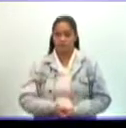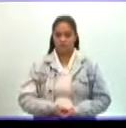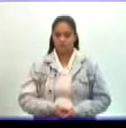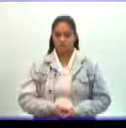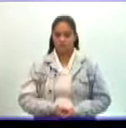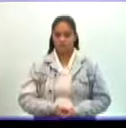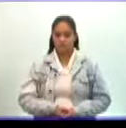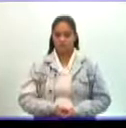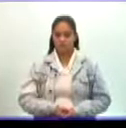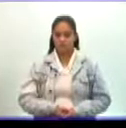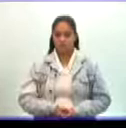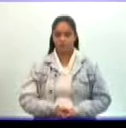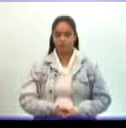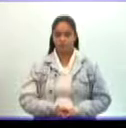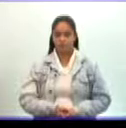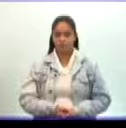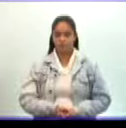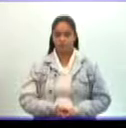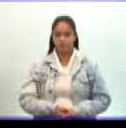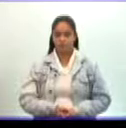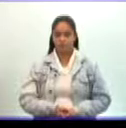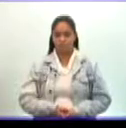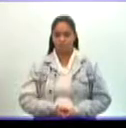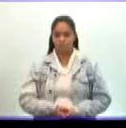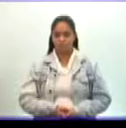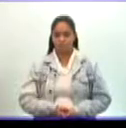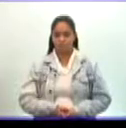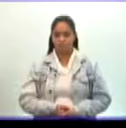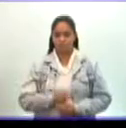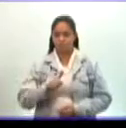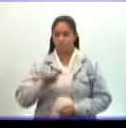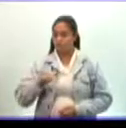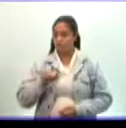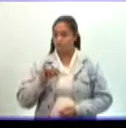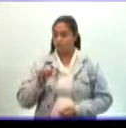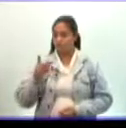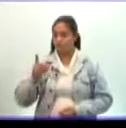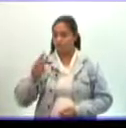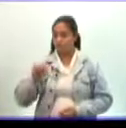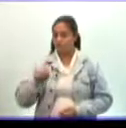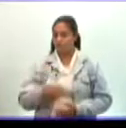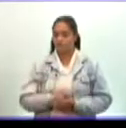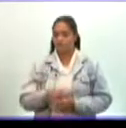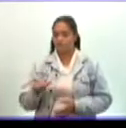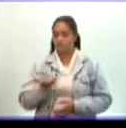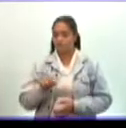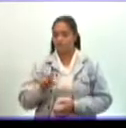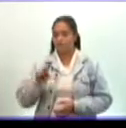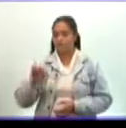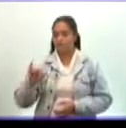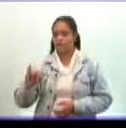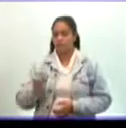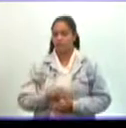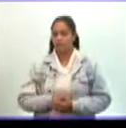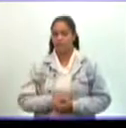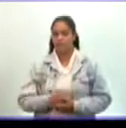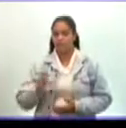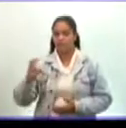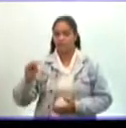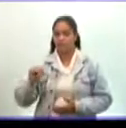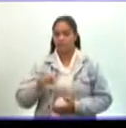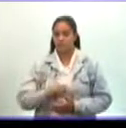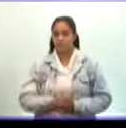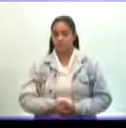a centímetros. 1,6 decímetros es igual a 16